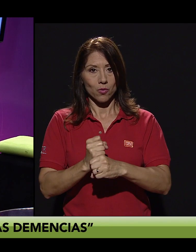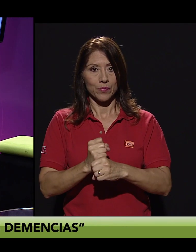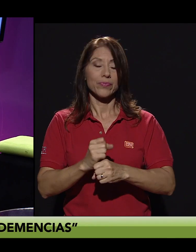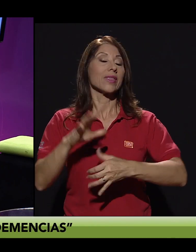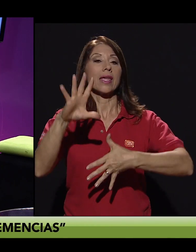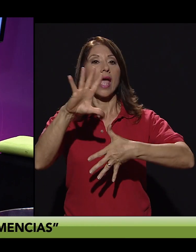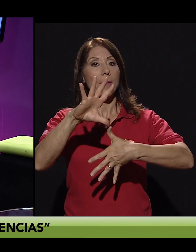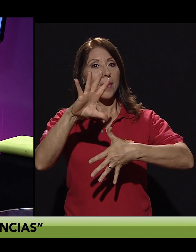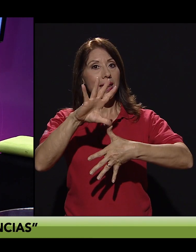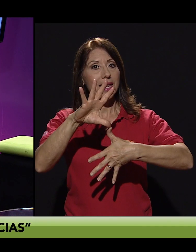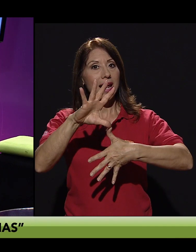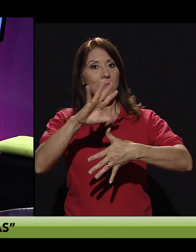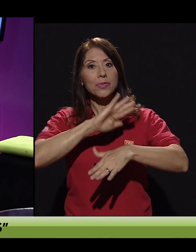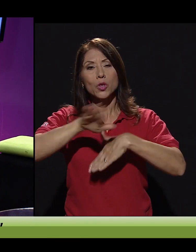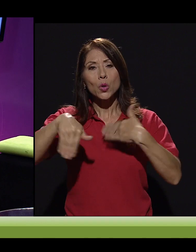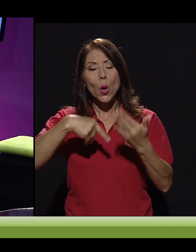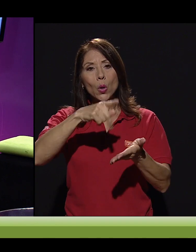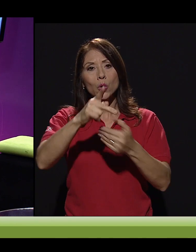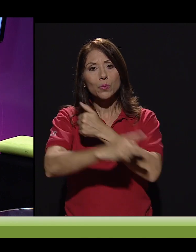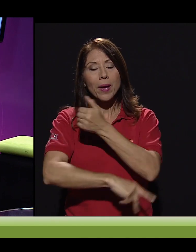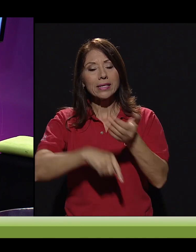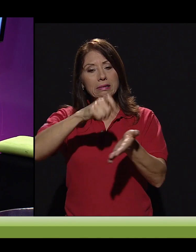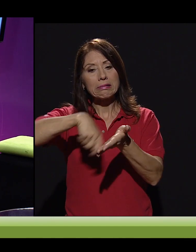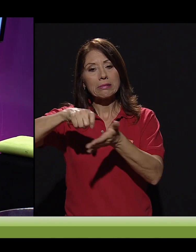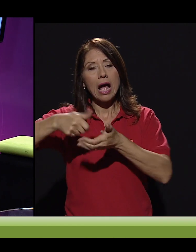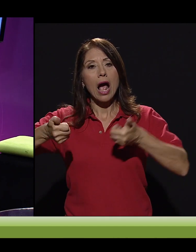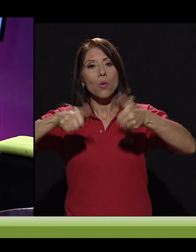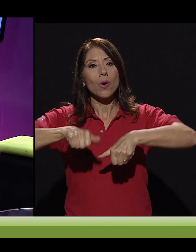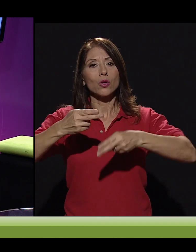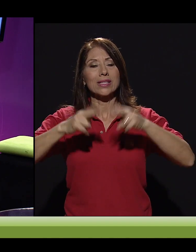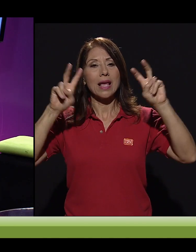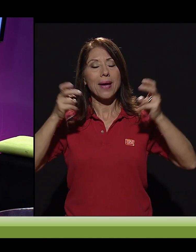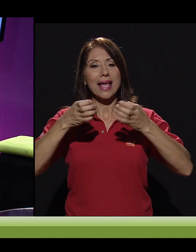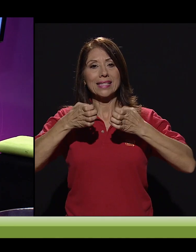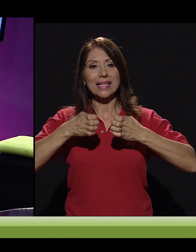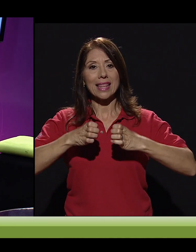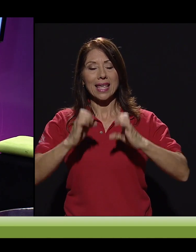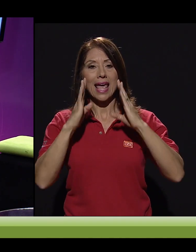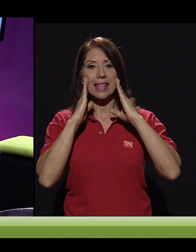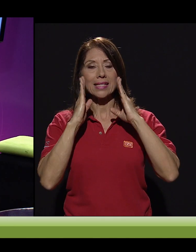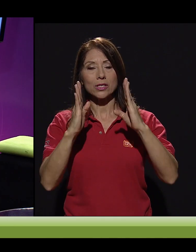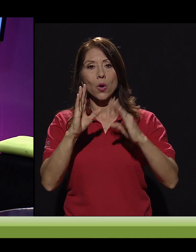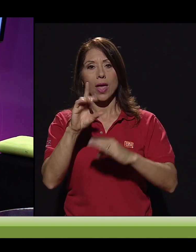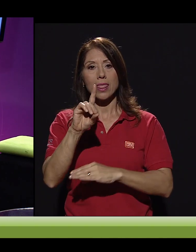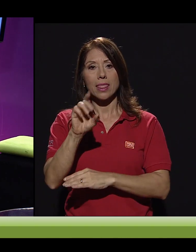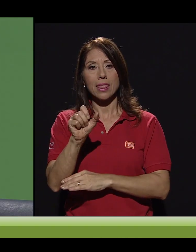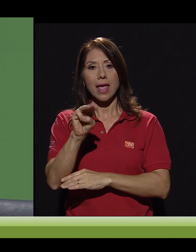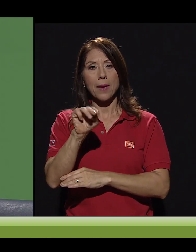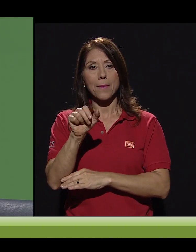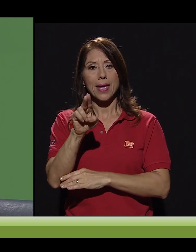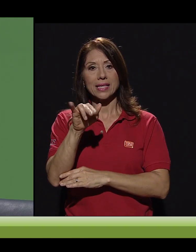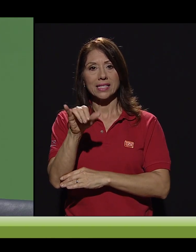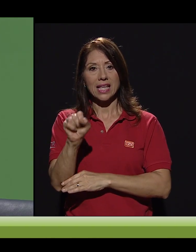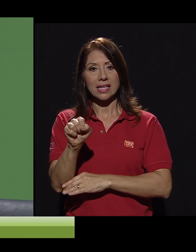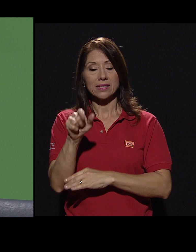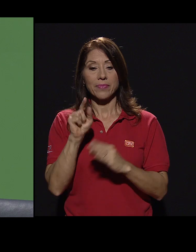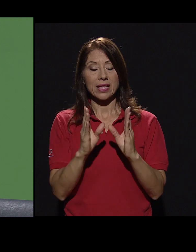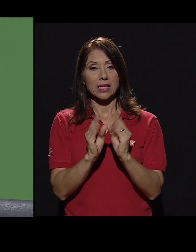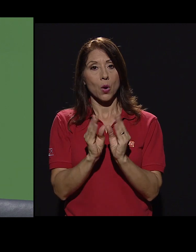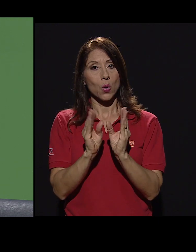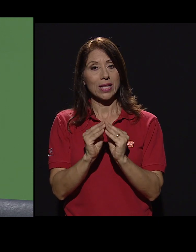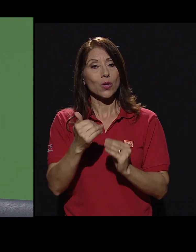año En que América firmaron todos los países Un acuerdo que se llama Estrategia de Atención a las Demencias Y este congreso